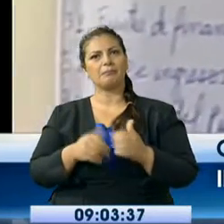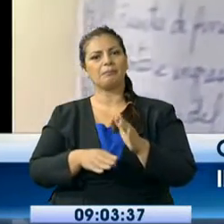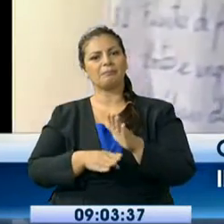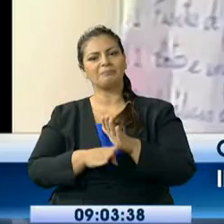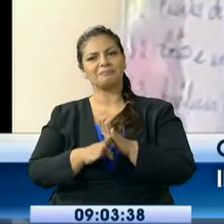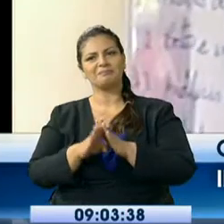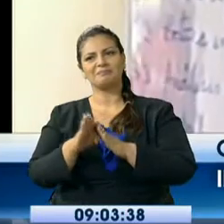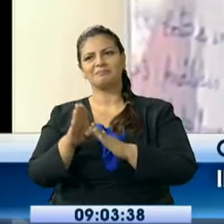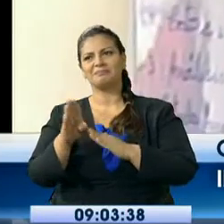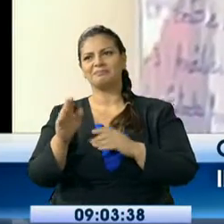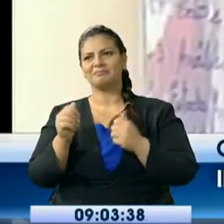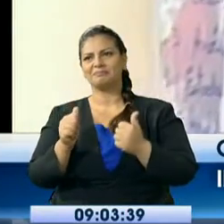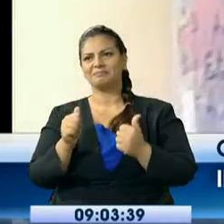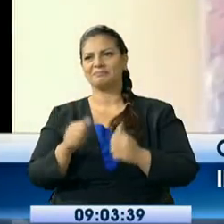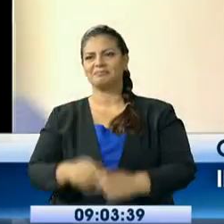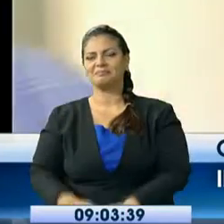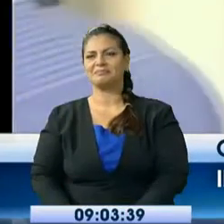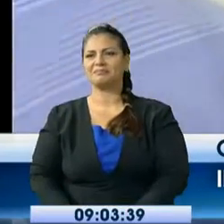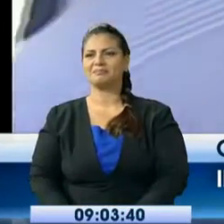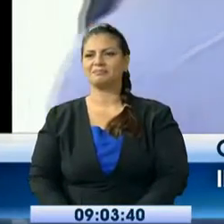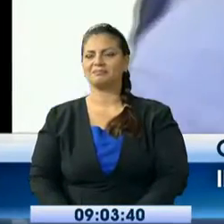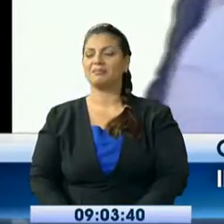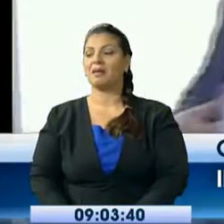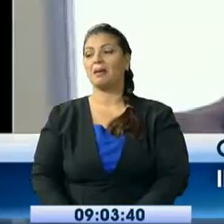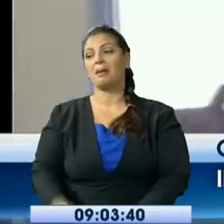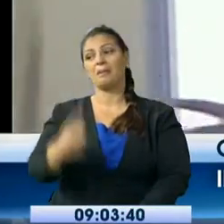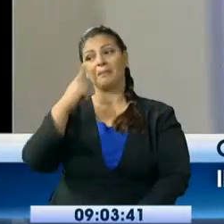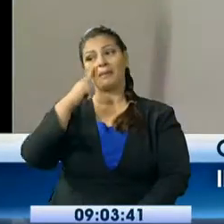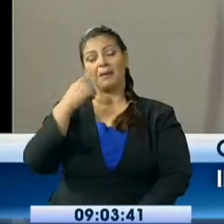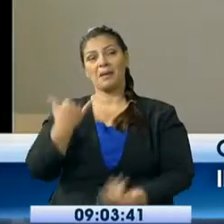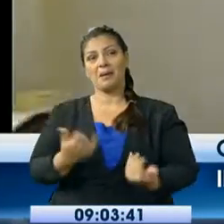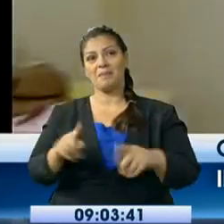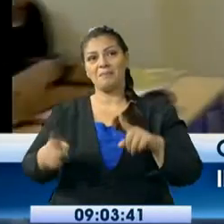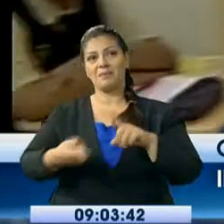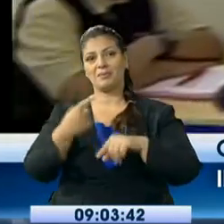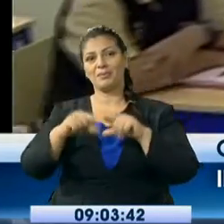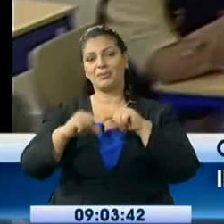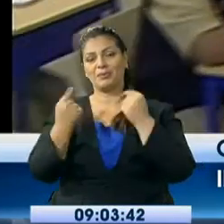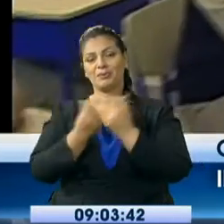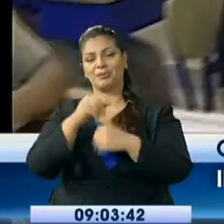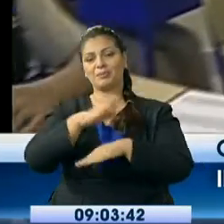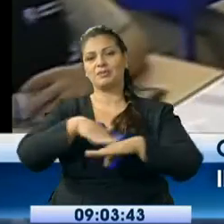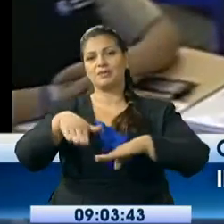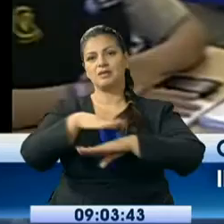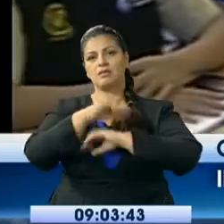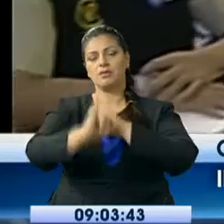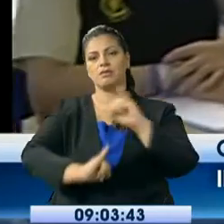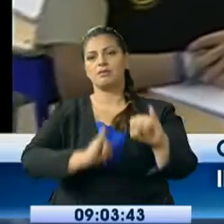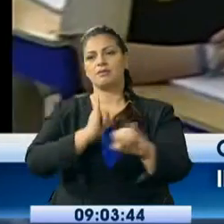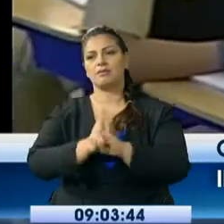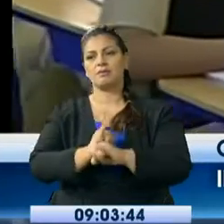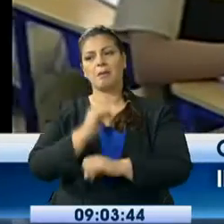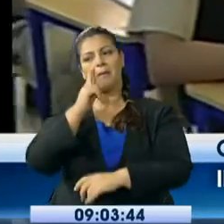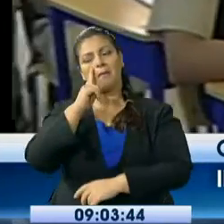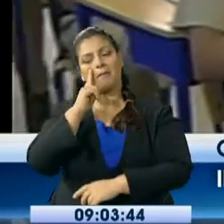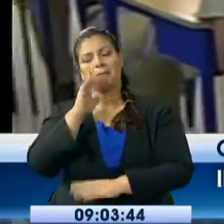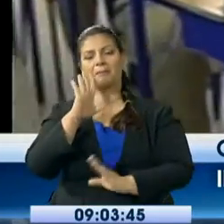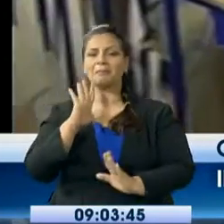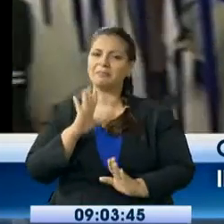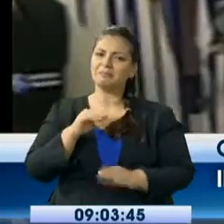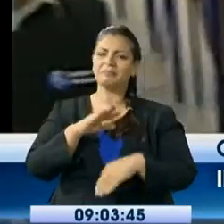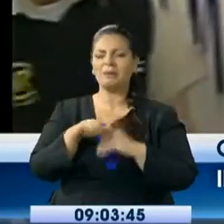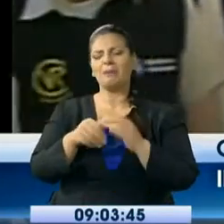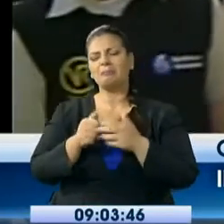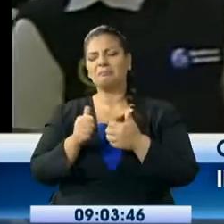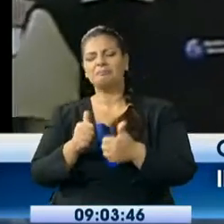Esperemos a ver cómo nos sale en esta promoción. Con todas las dificultades que hemos tenido, espero que salgamos adelante. Estoy